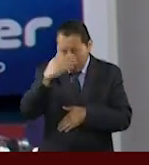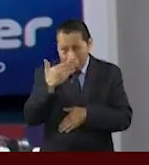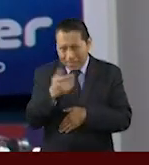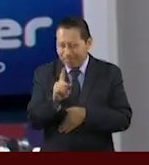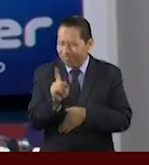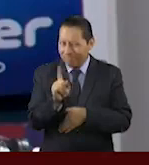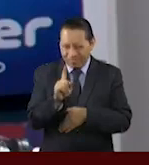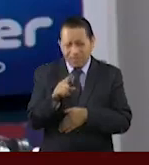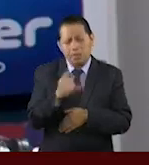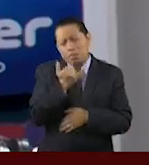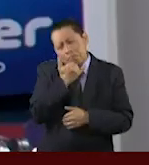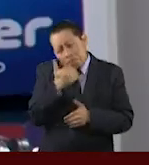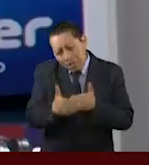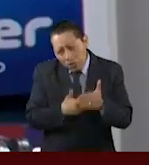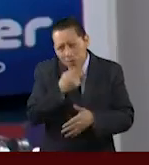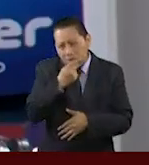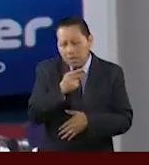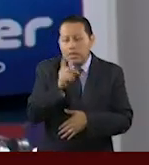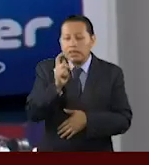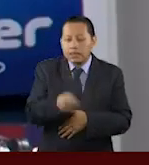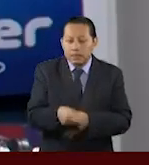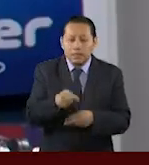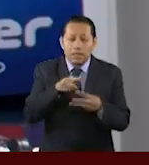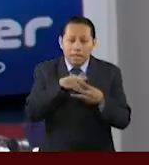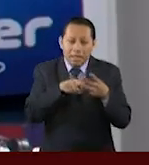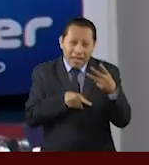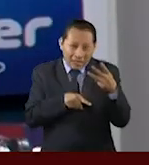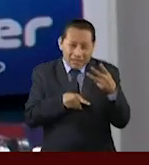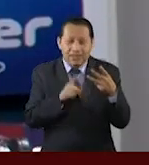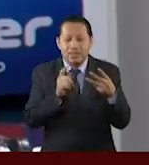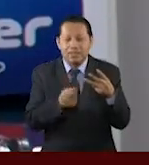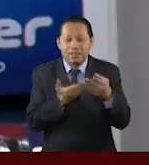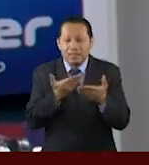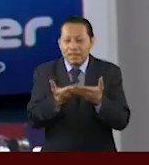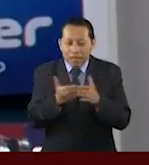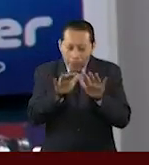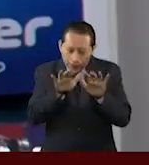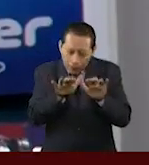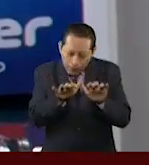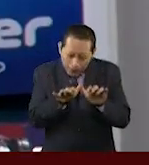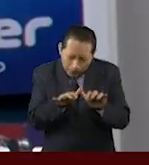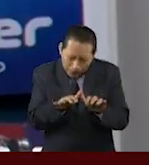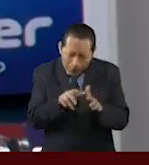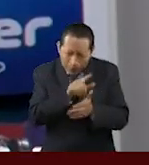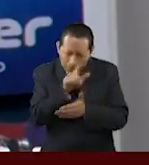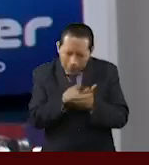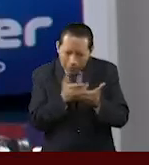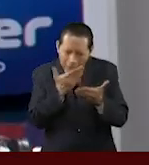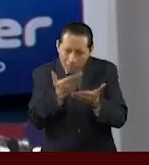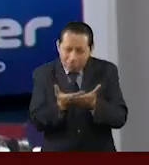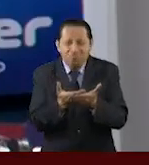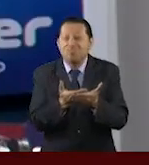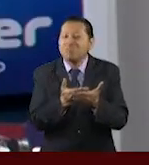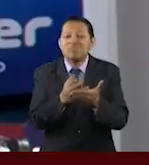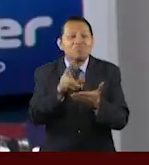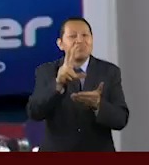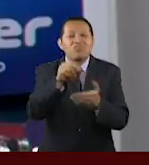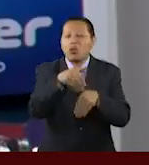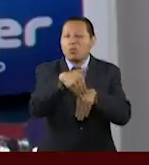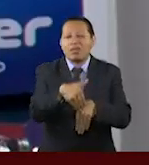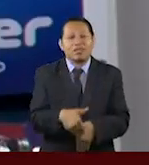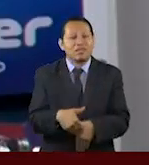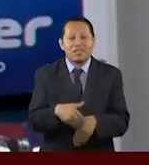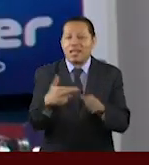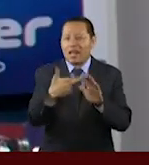Pero la realidad es que Ninguno de los tres cumplía ni siquiera en el formato legal de la presentación con el más mínimo de